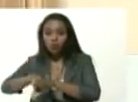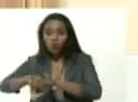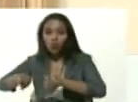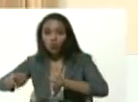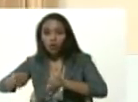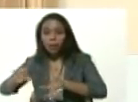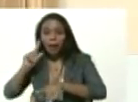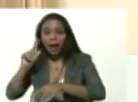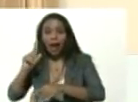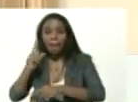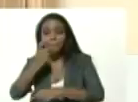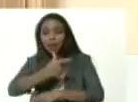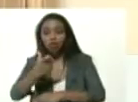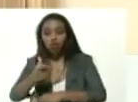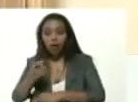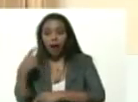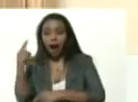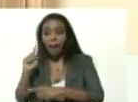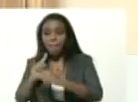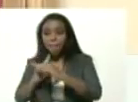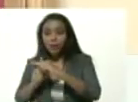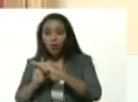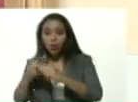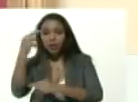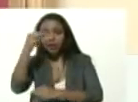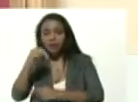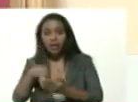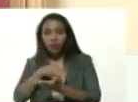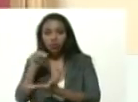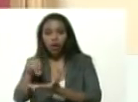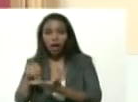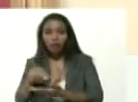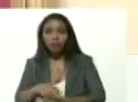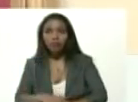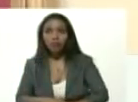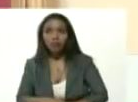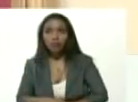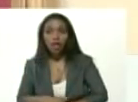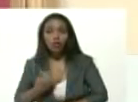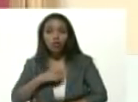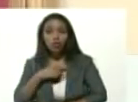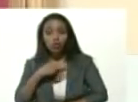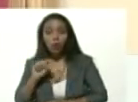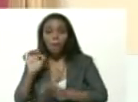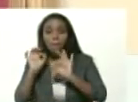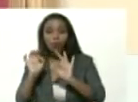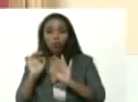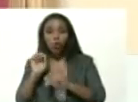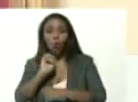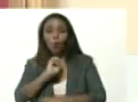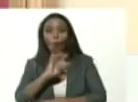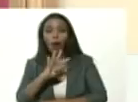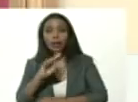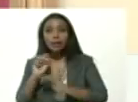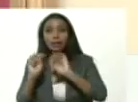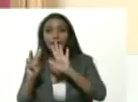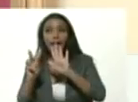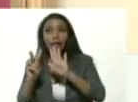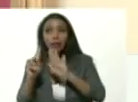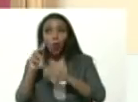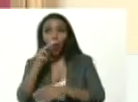que son detectados a nivel nacional. Hemos puesto a punto los 46 hospitales